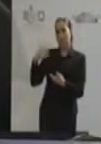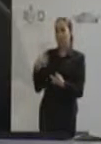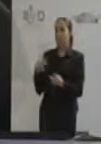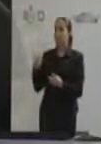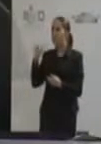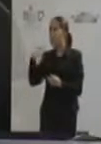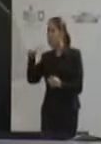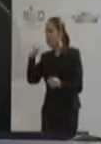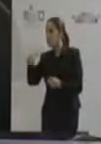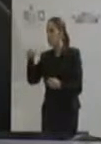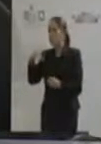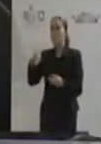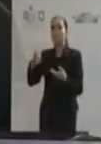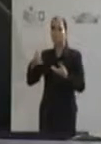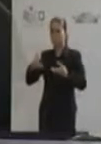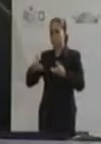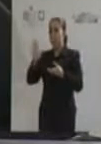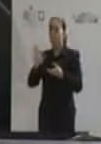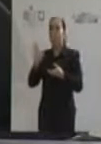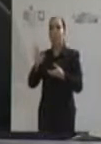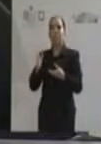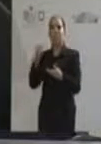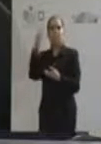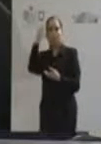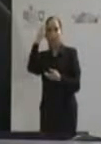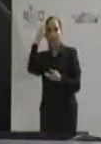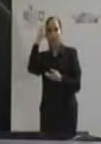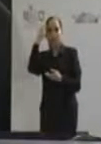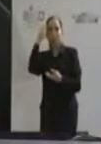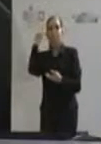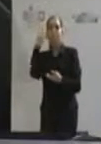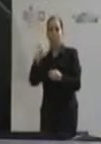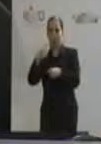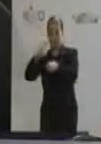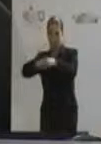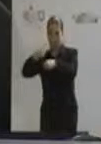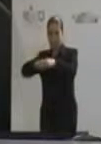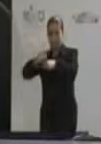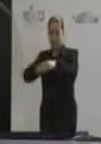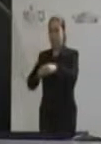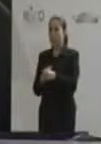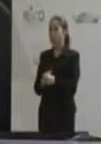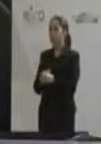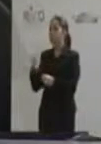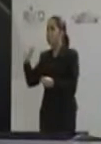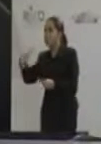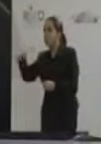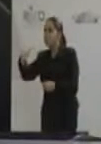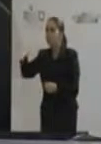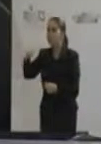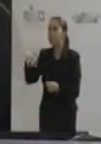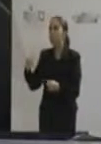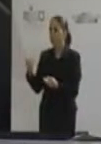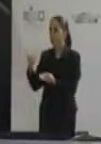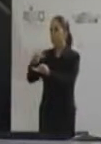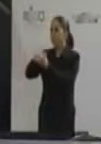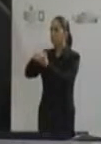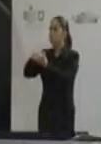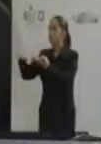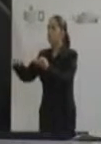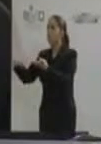43,452 pesos. Y el gobierno priista compró y permitió comprar camillas